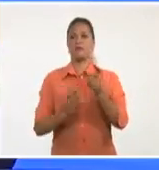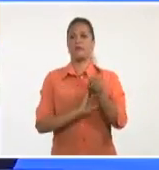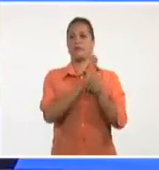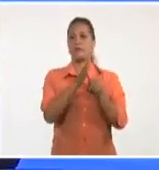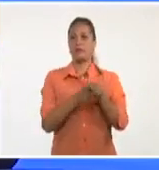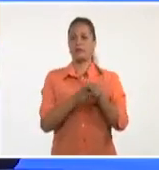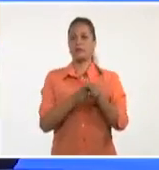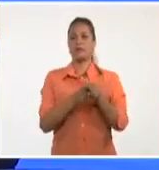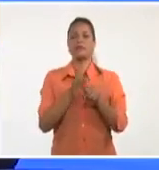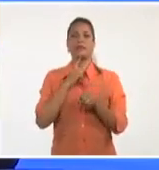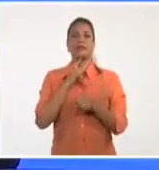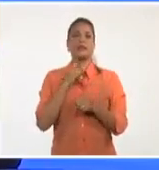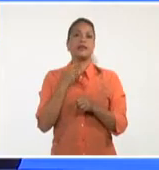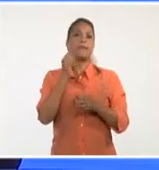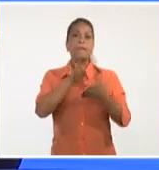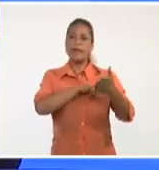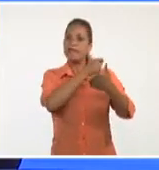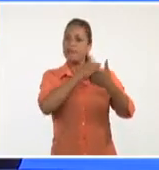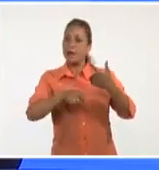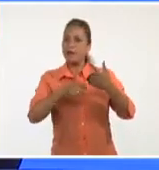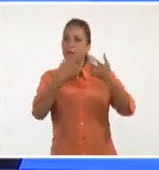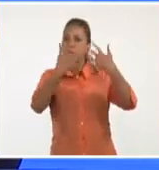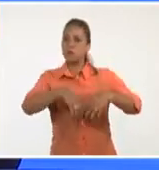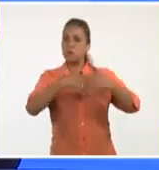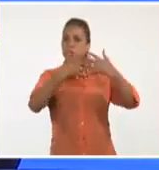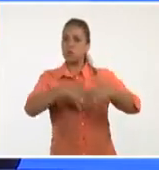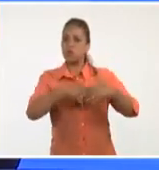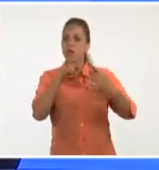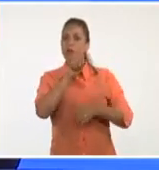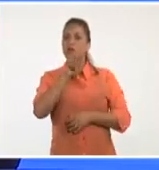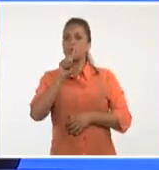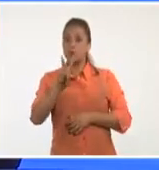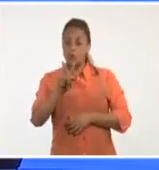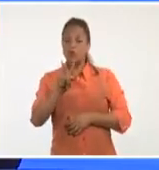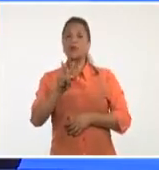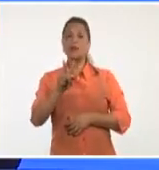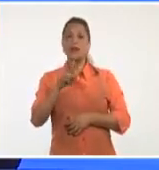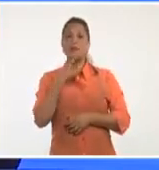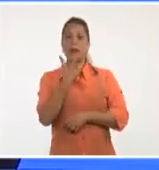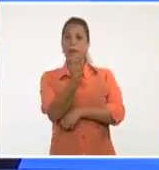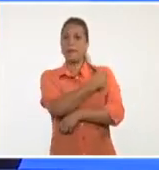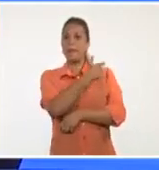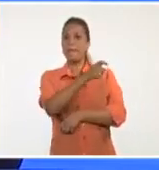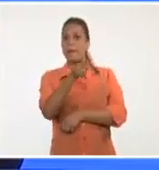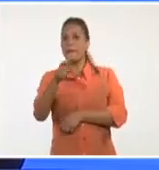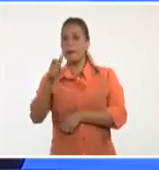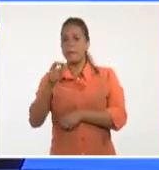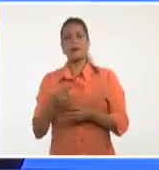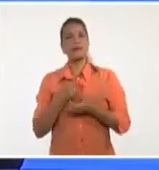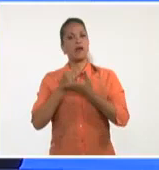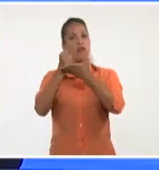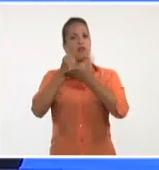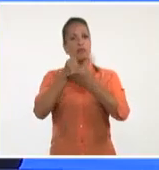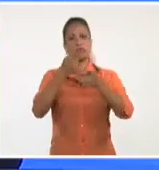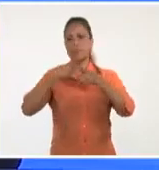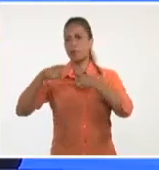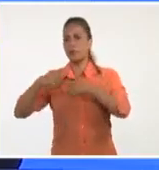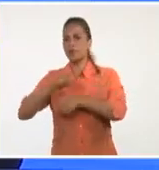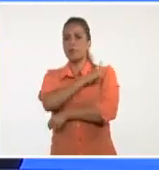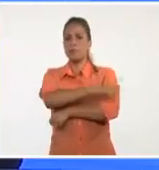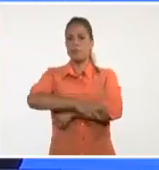producir dosis suficientes para inmunizar a toda su población y aportar a otras naciones. Al